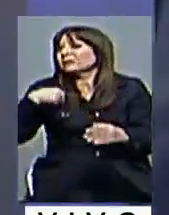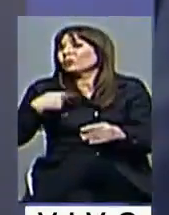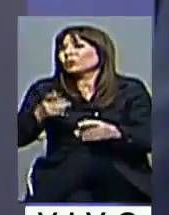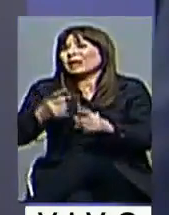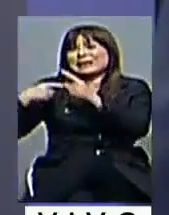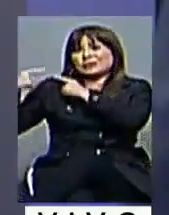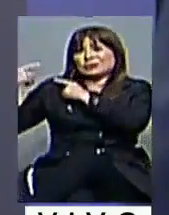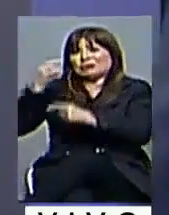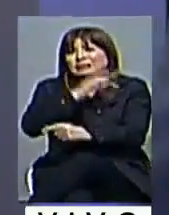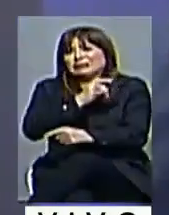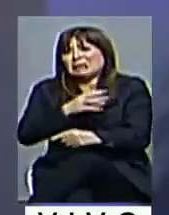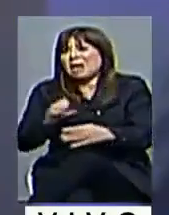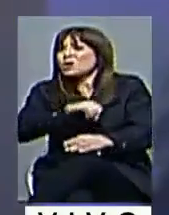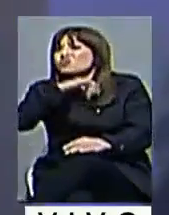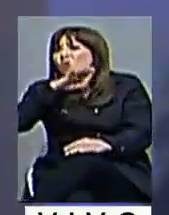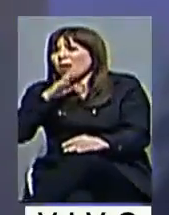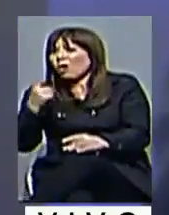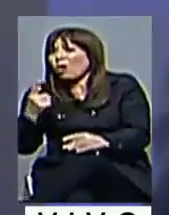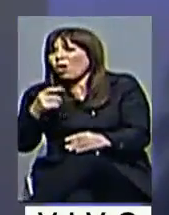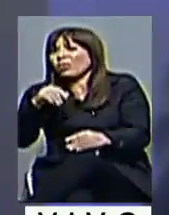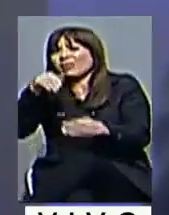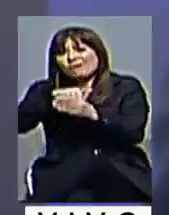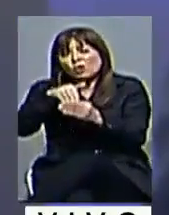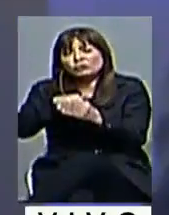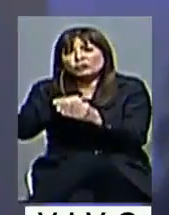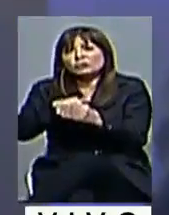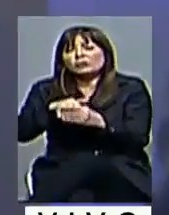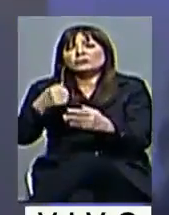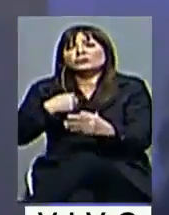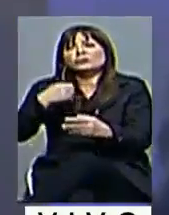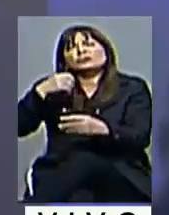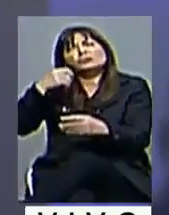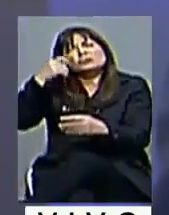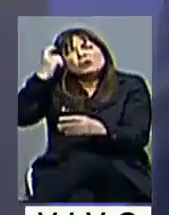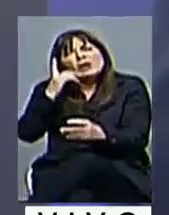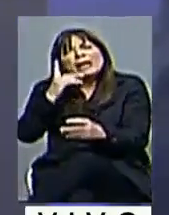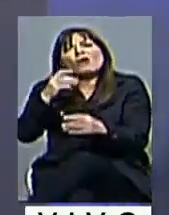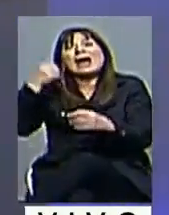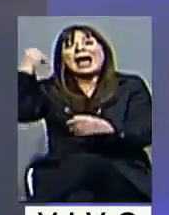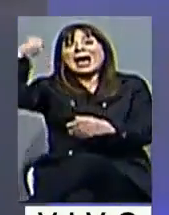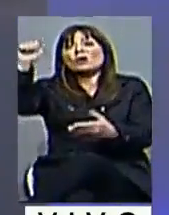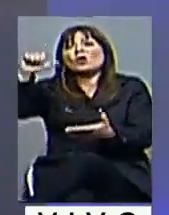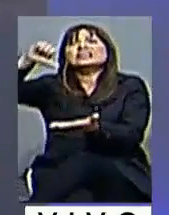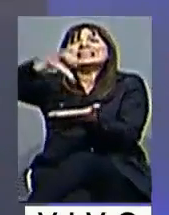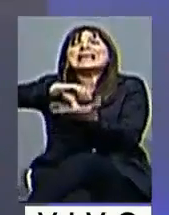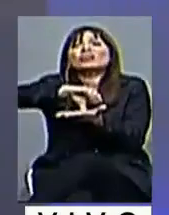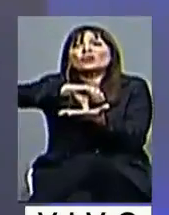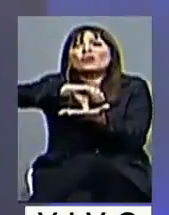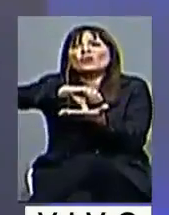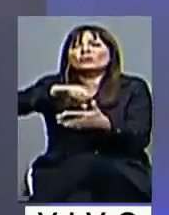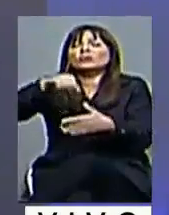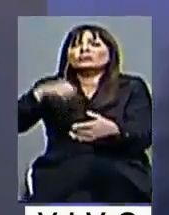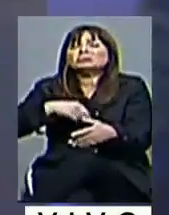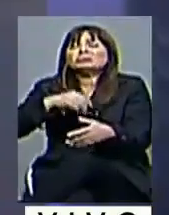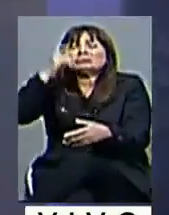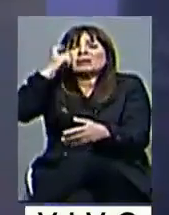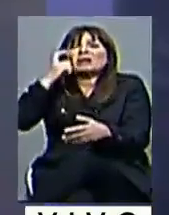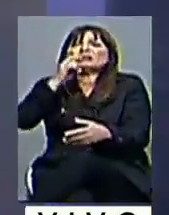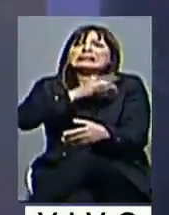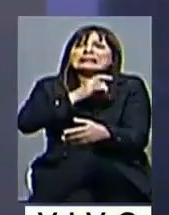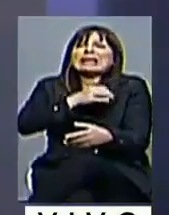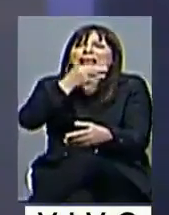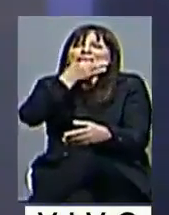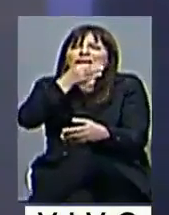Chile, el número de votos. Y yo creo que ganó el centro. El centro se fue con Piñera. Esa gente, porque Chile siempre se ha hablado de los